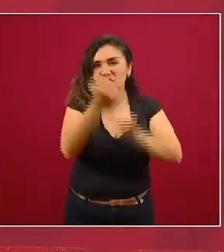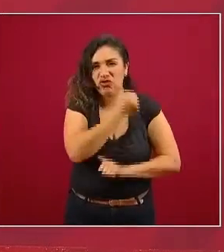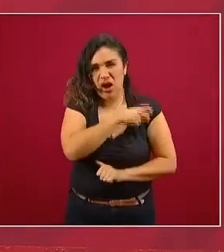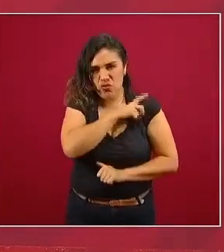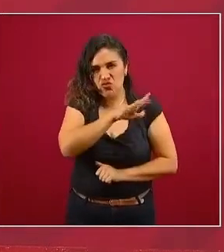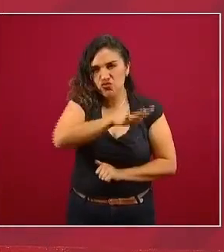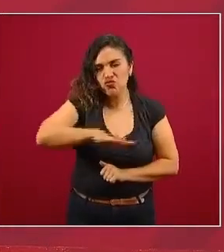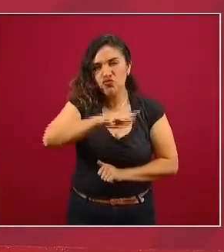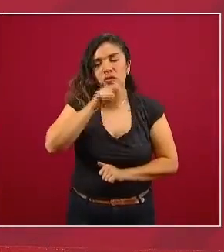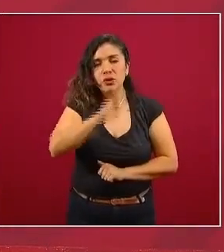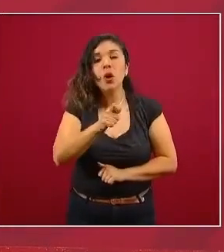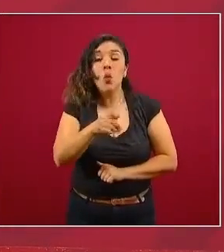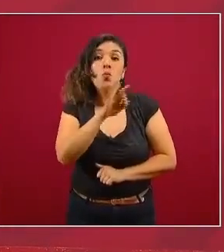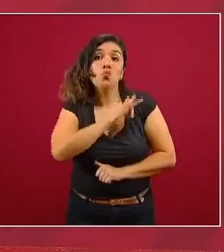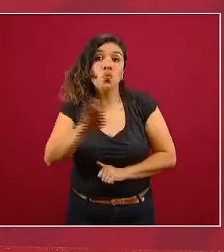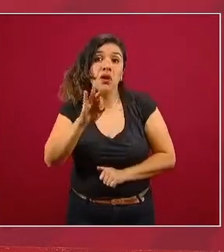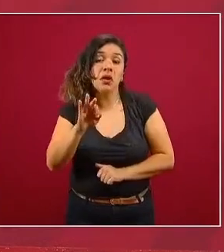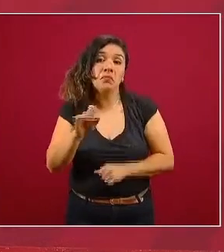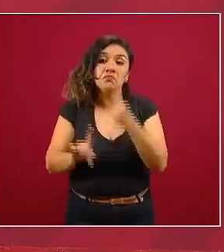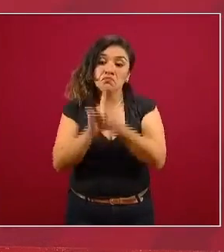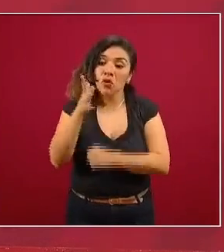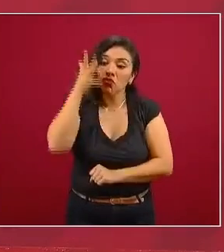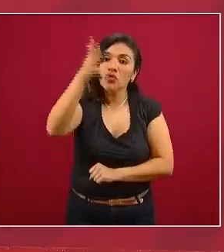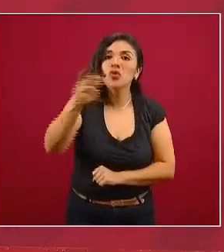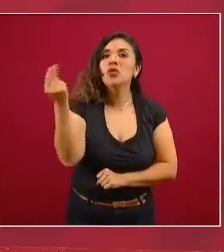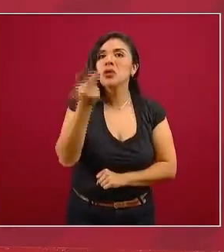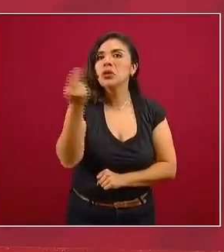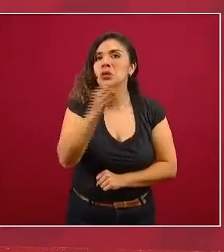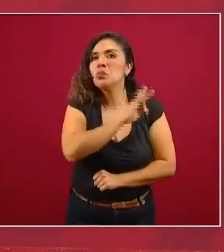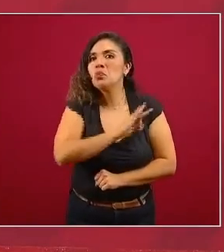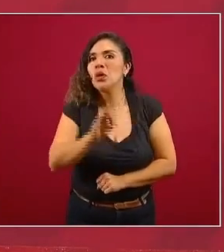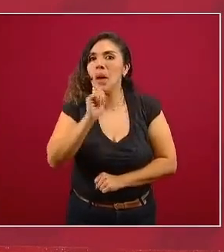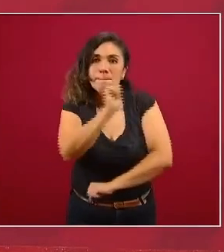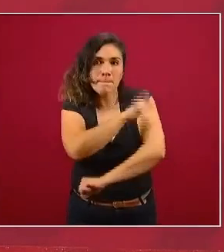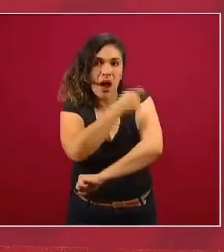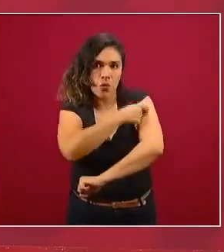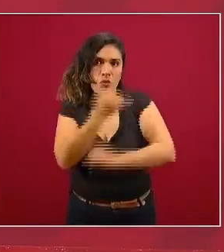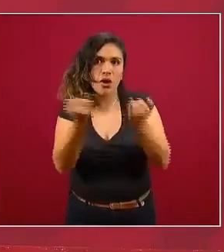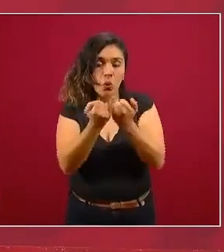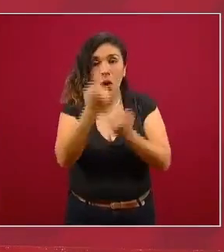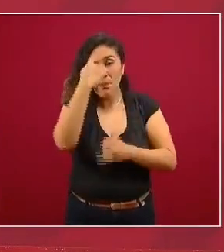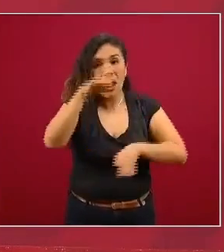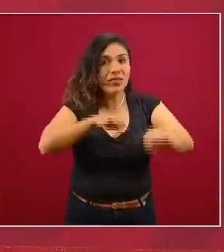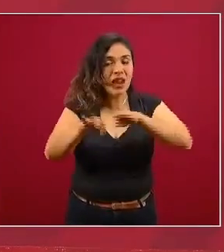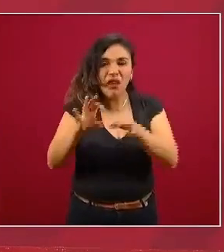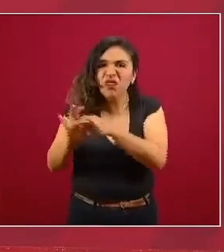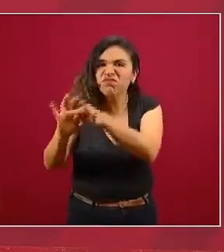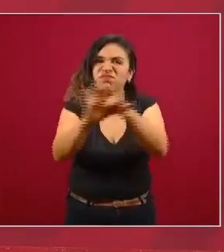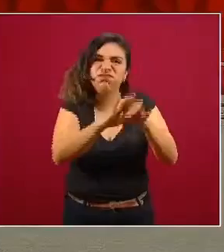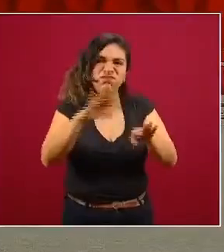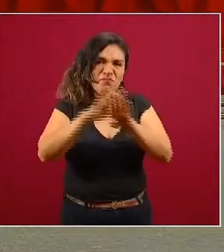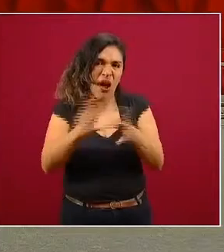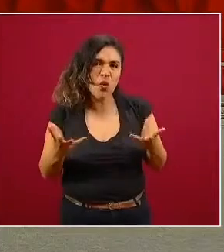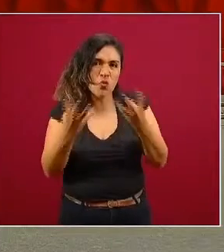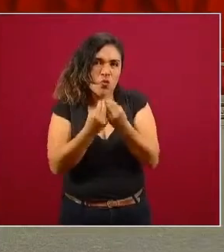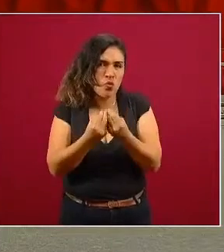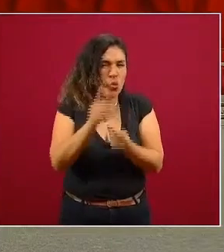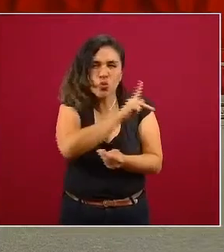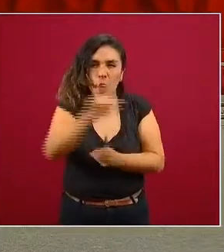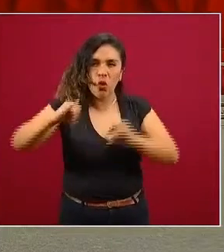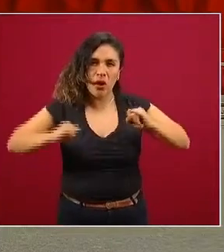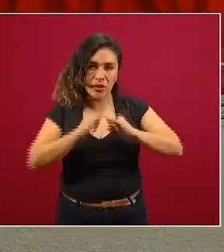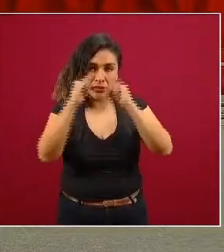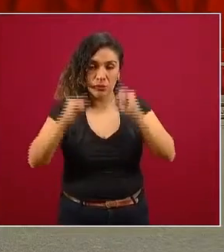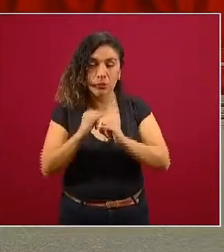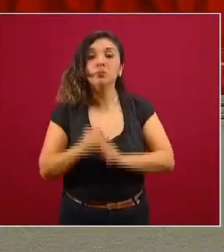salud que en su momento podrían también necesitar la vacuna para que trabajemos todos juntos, todas las